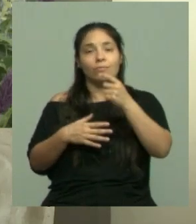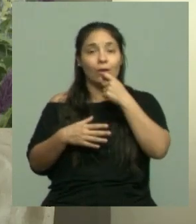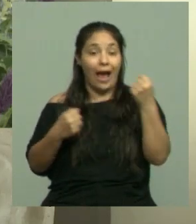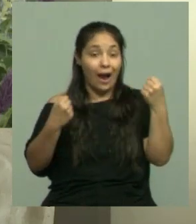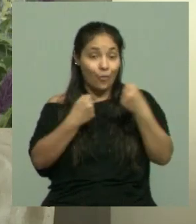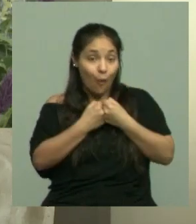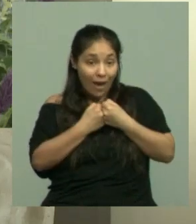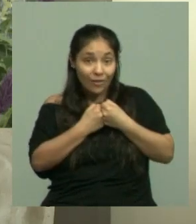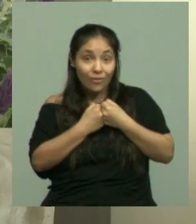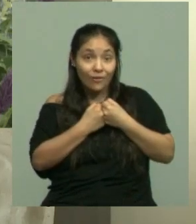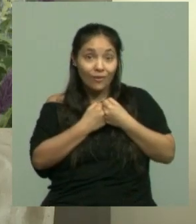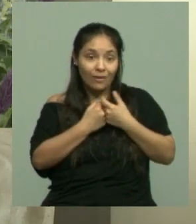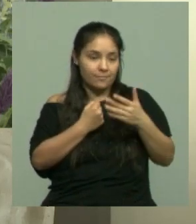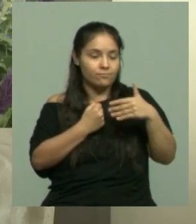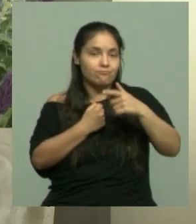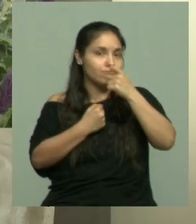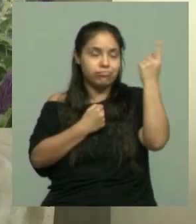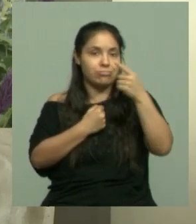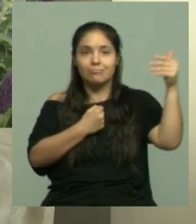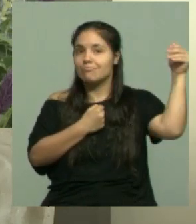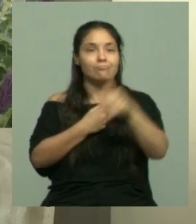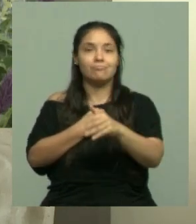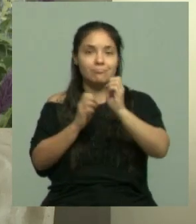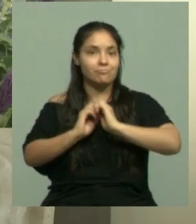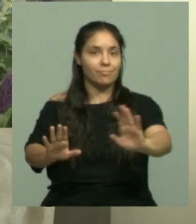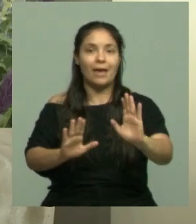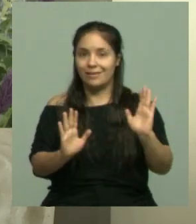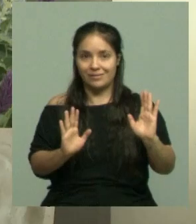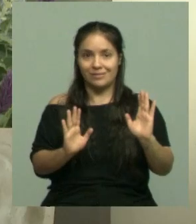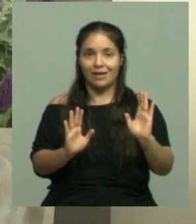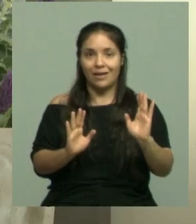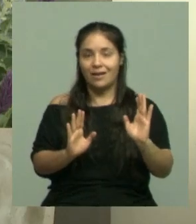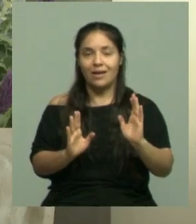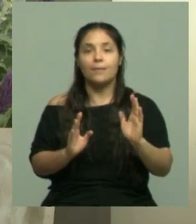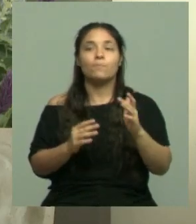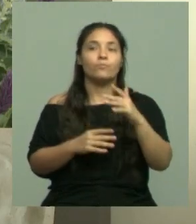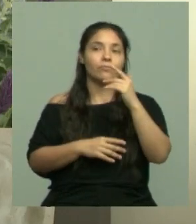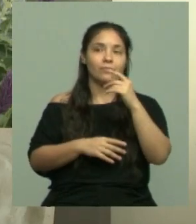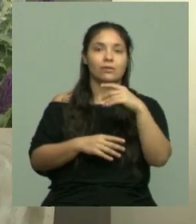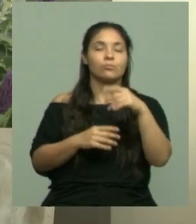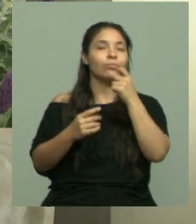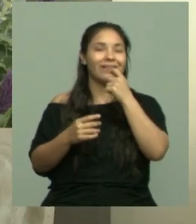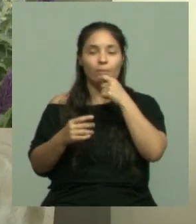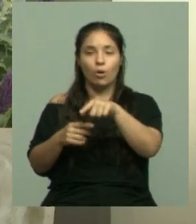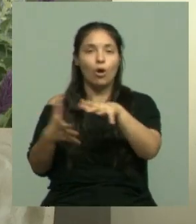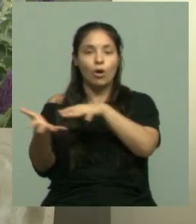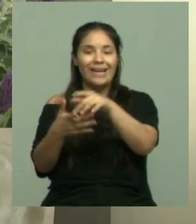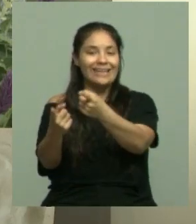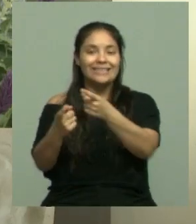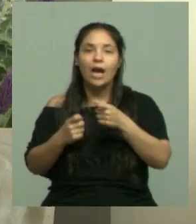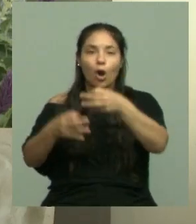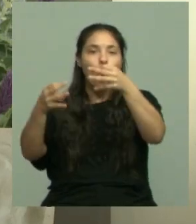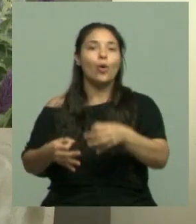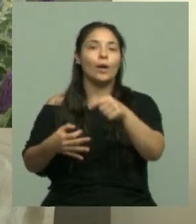a ser inmediatos. ¿Inmediatos en qué sentido? De que va a empezar a abastecerse necesidades concretas y reales.